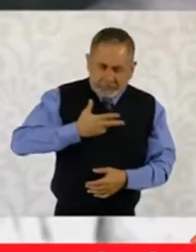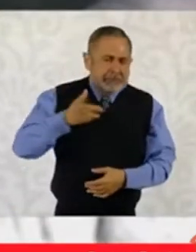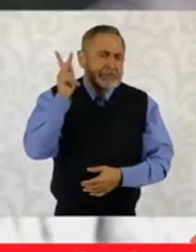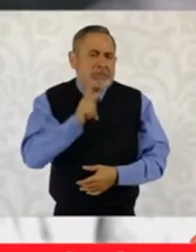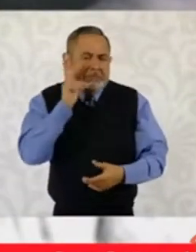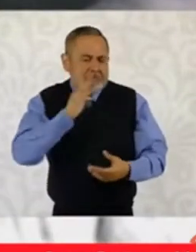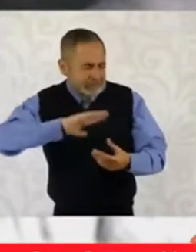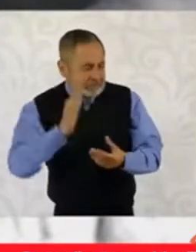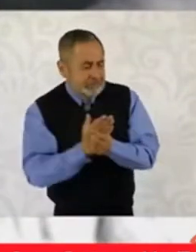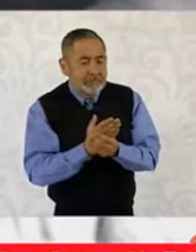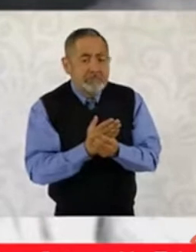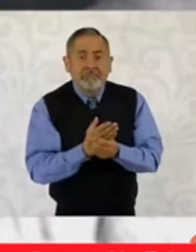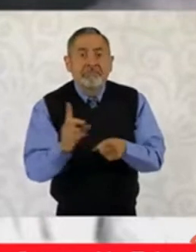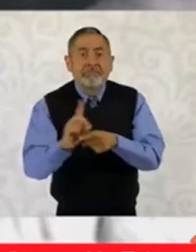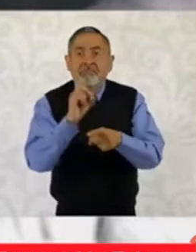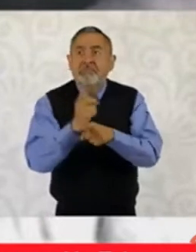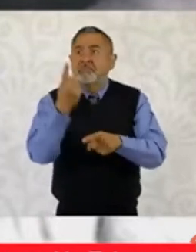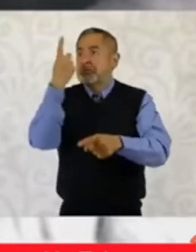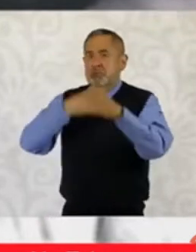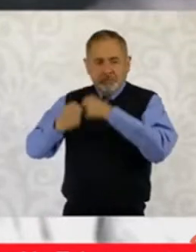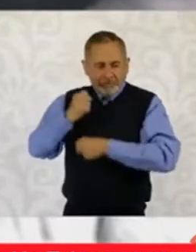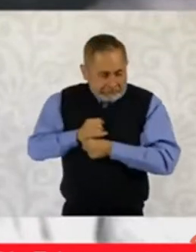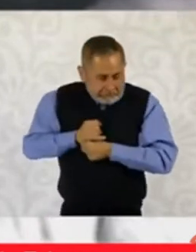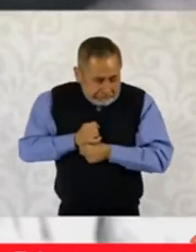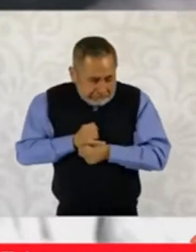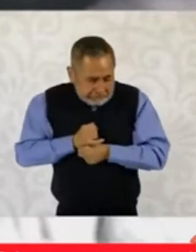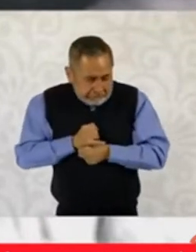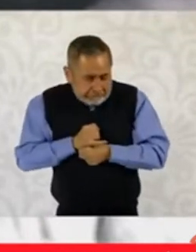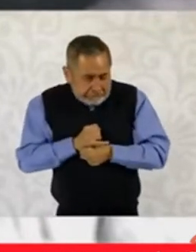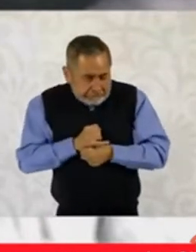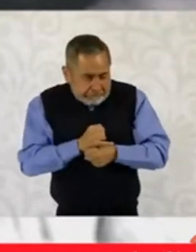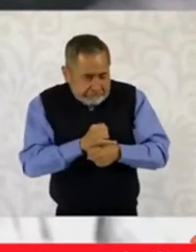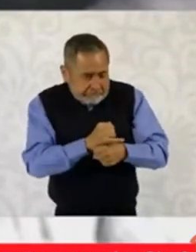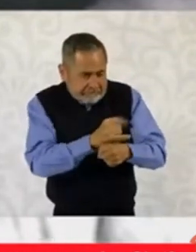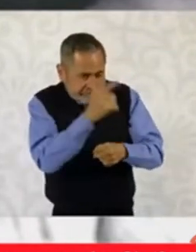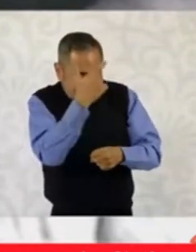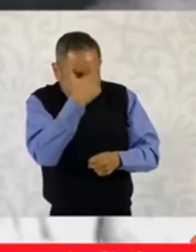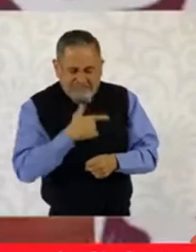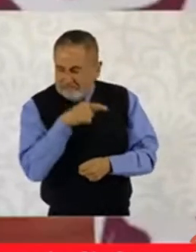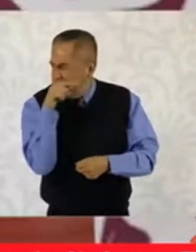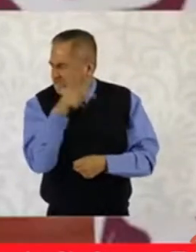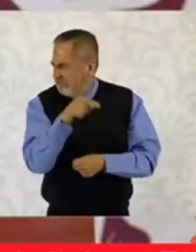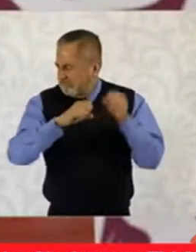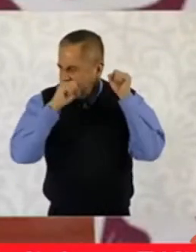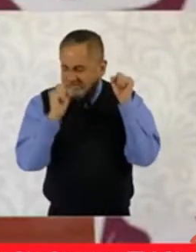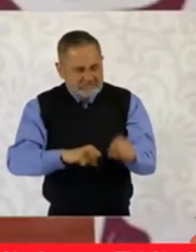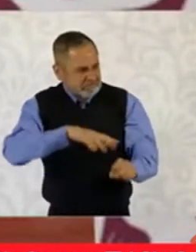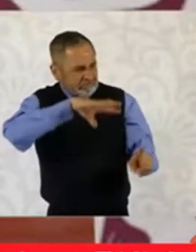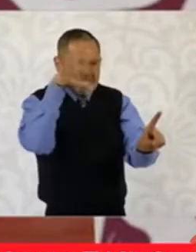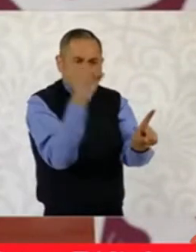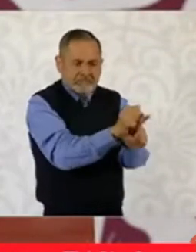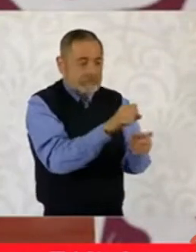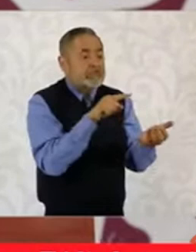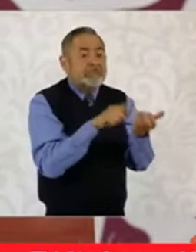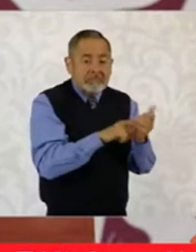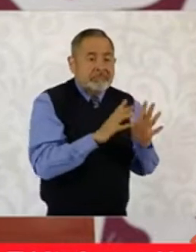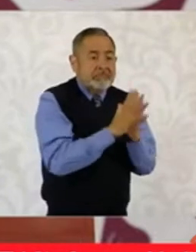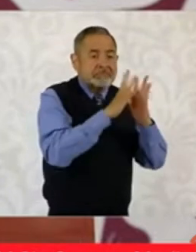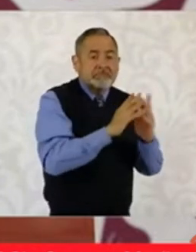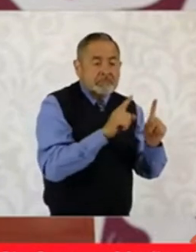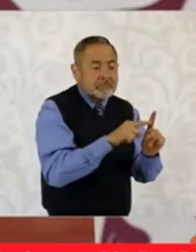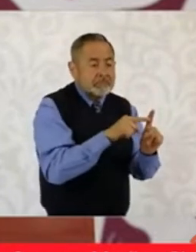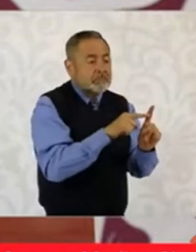mes, repito, tiene desde el año pasado y tenemos absolutamente confirmada la participación de este sujeto y la participación de